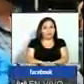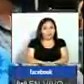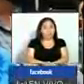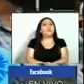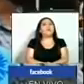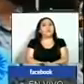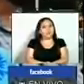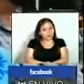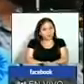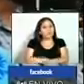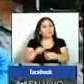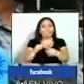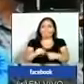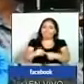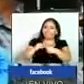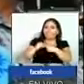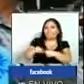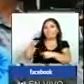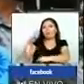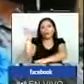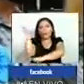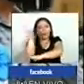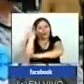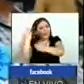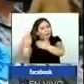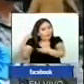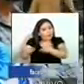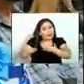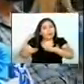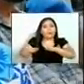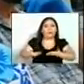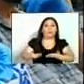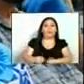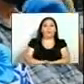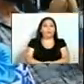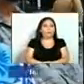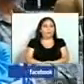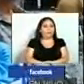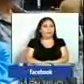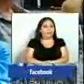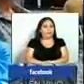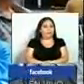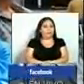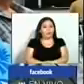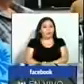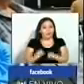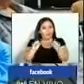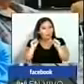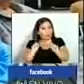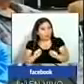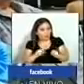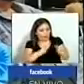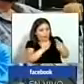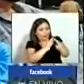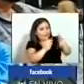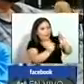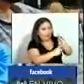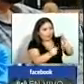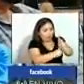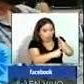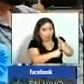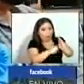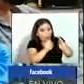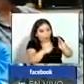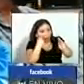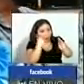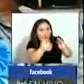especial y tan lindo que nos ayudó muchísimo. Y pudimos, alquilaron una casa, consiguieron ayuda